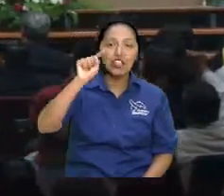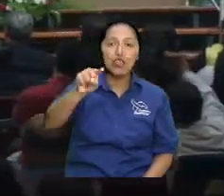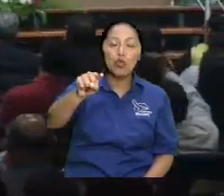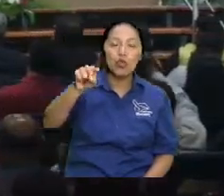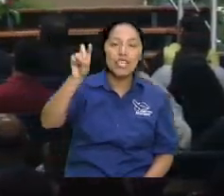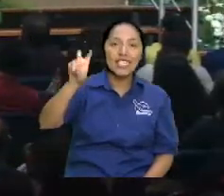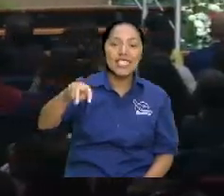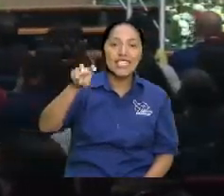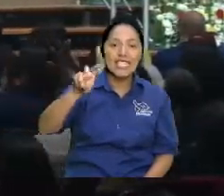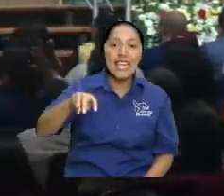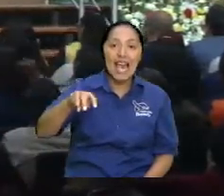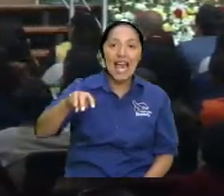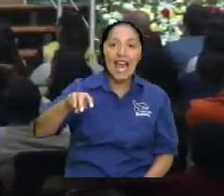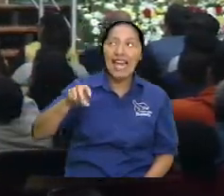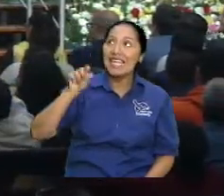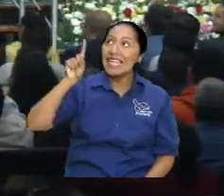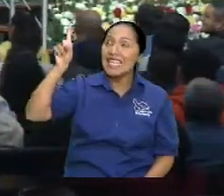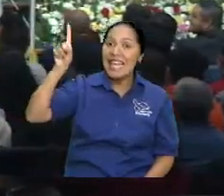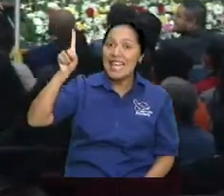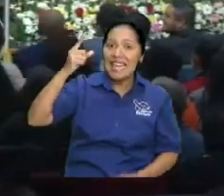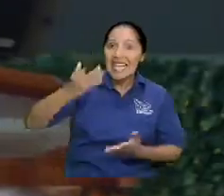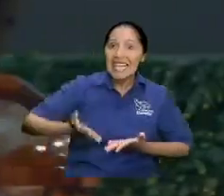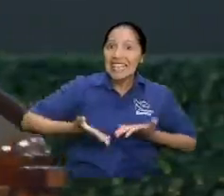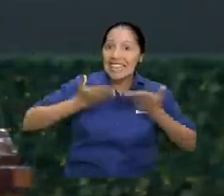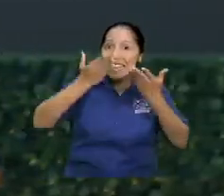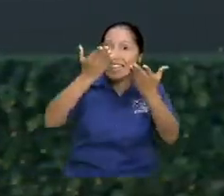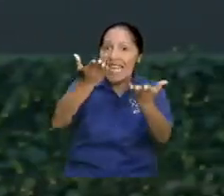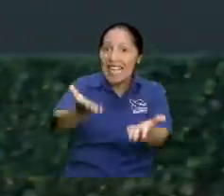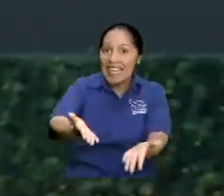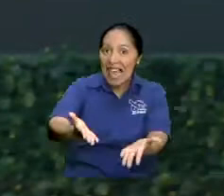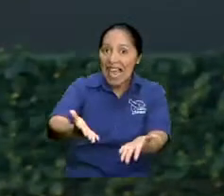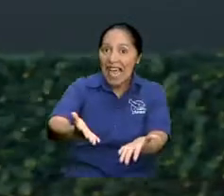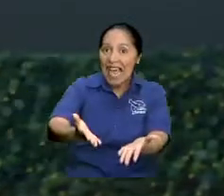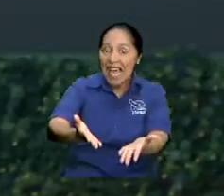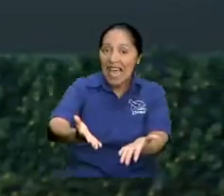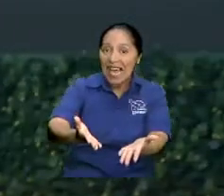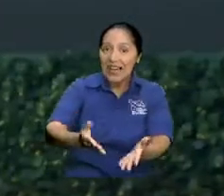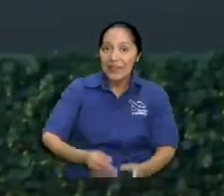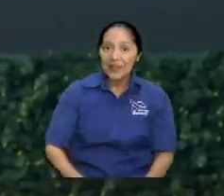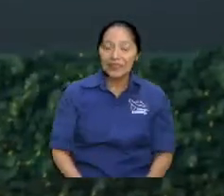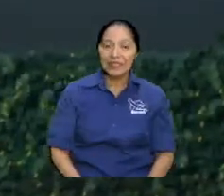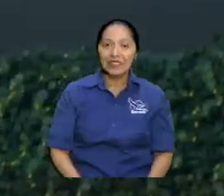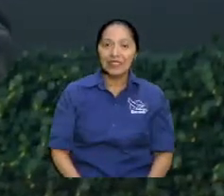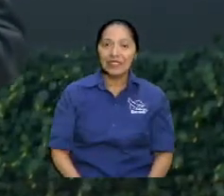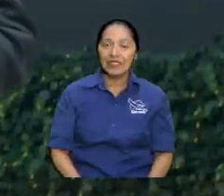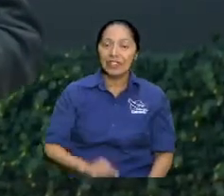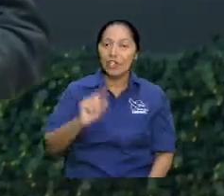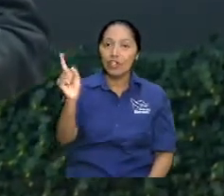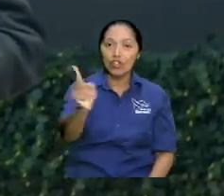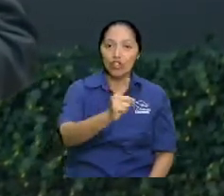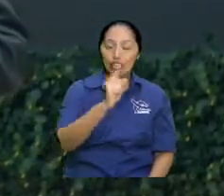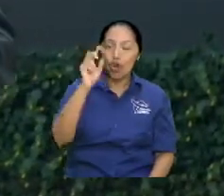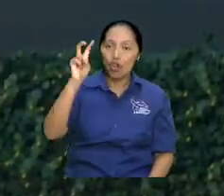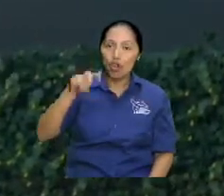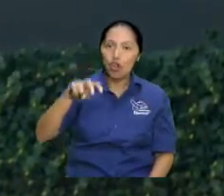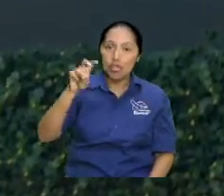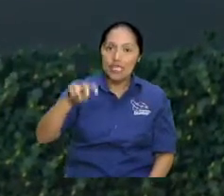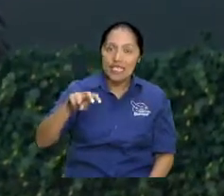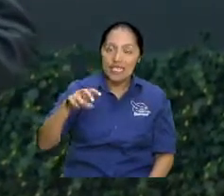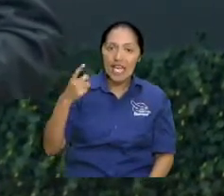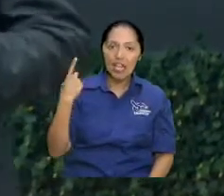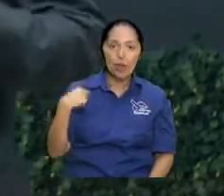ti lo necesario para que tú mismo logres salir de ahí. Porque